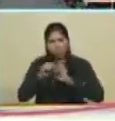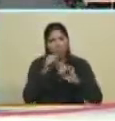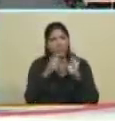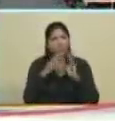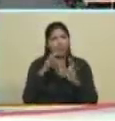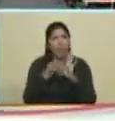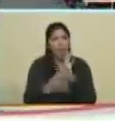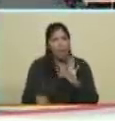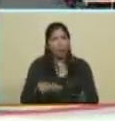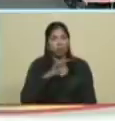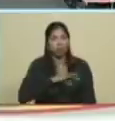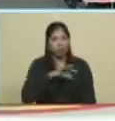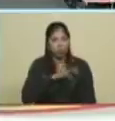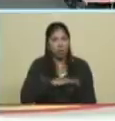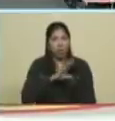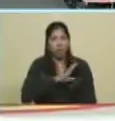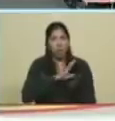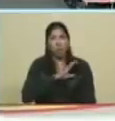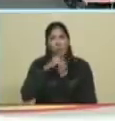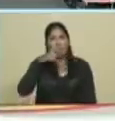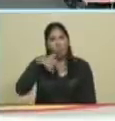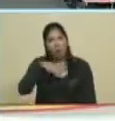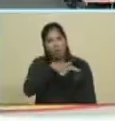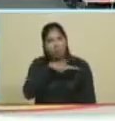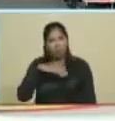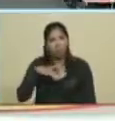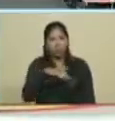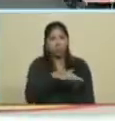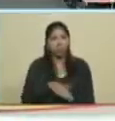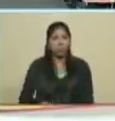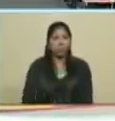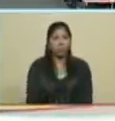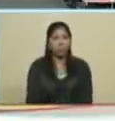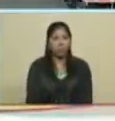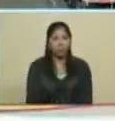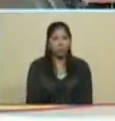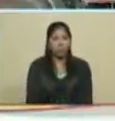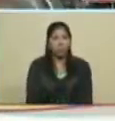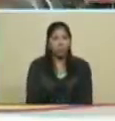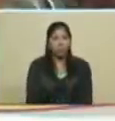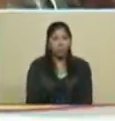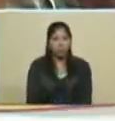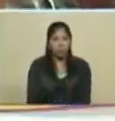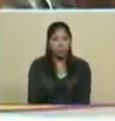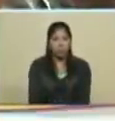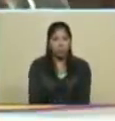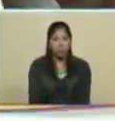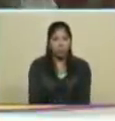sociales y nacionales del pueblo.